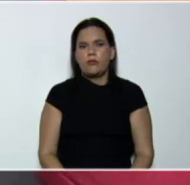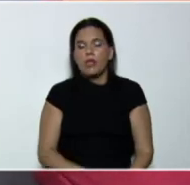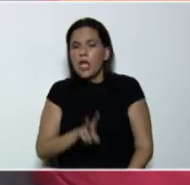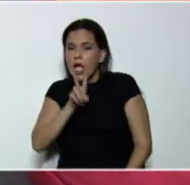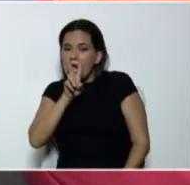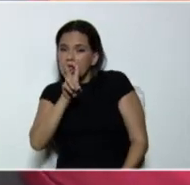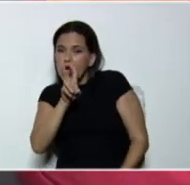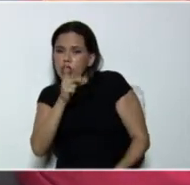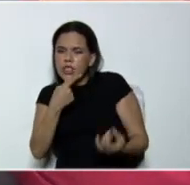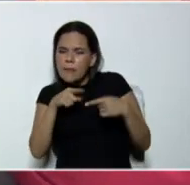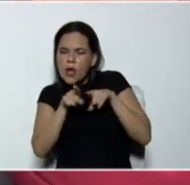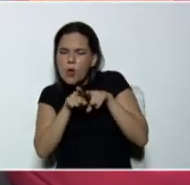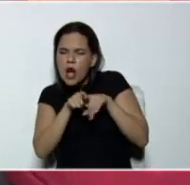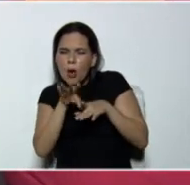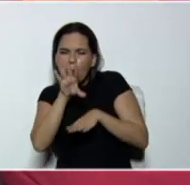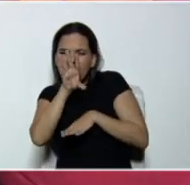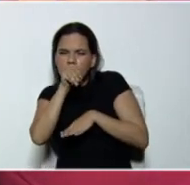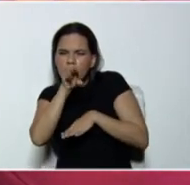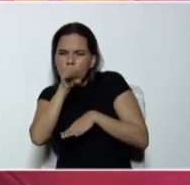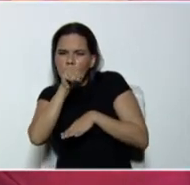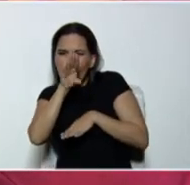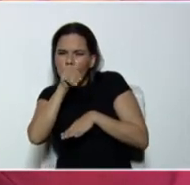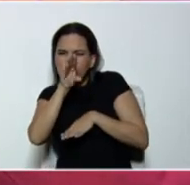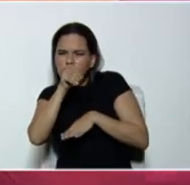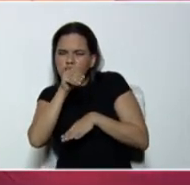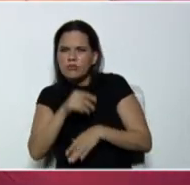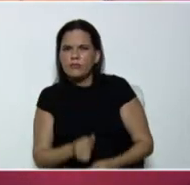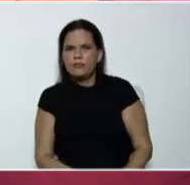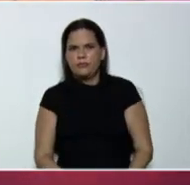El dos parece un patito.